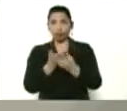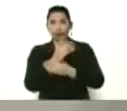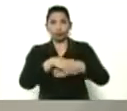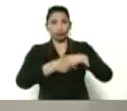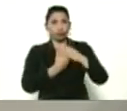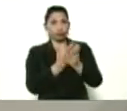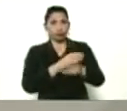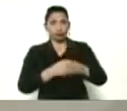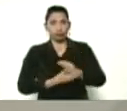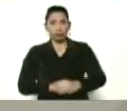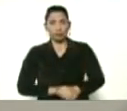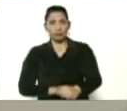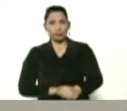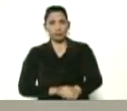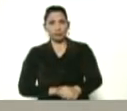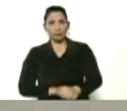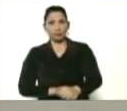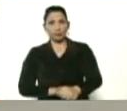para la limpieza.